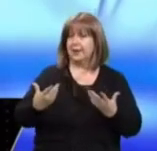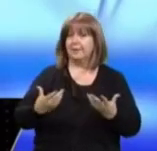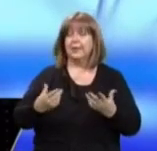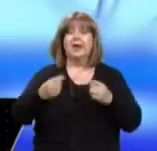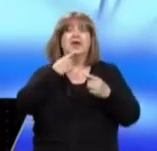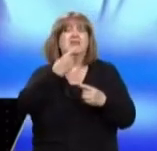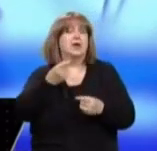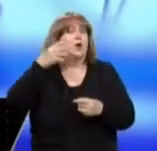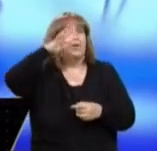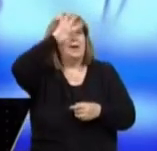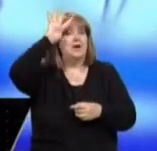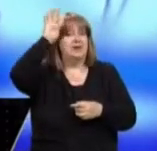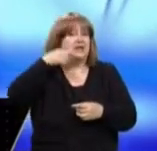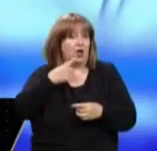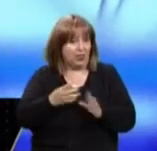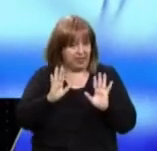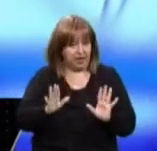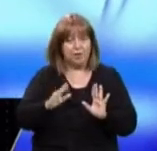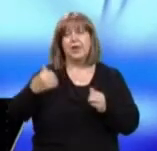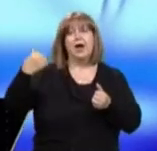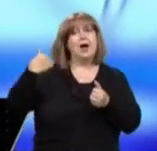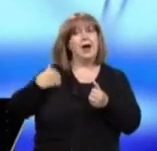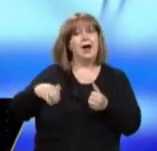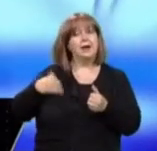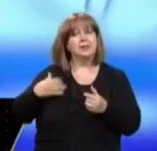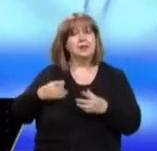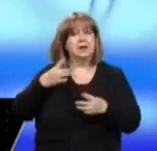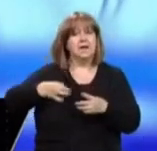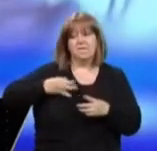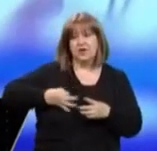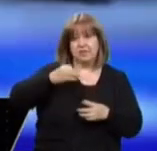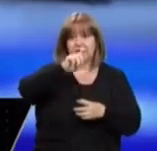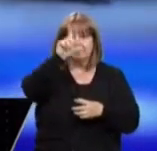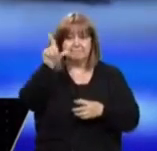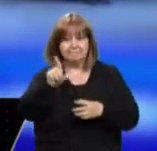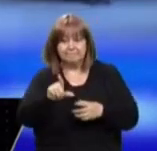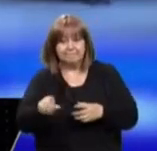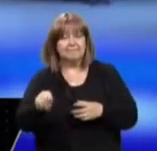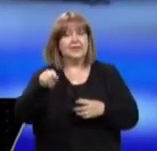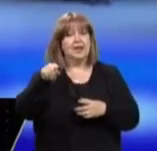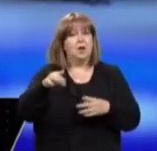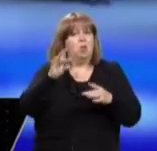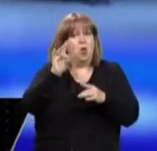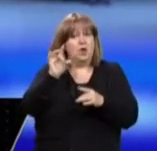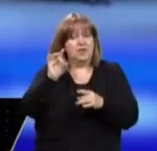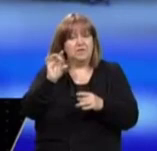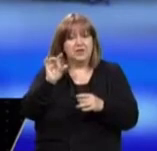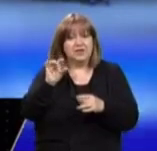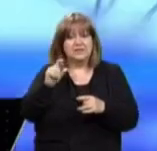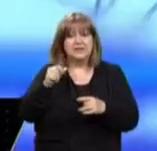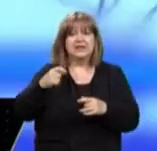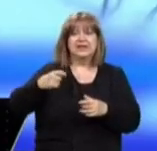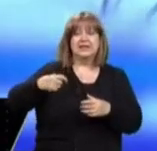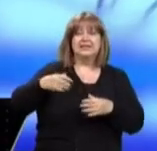qué dijo exactamente el Papa Francisco? Que la Argentina estaba viviendo una situación social y económica muy delicada,